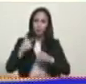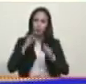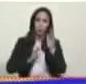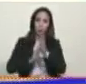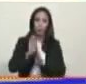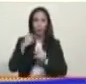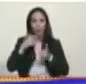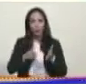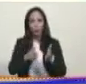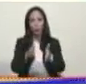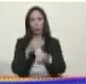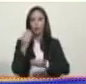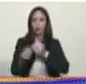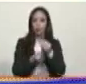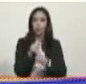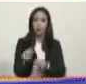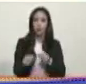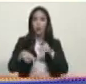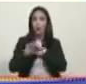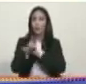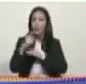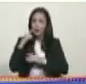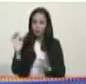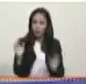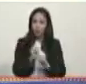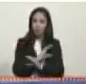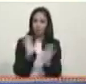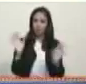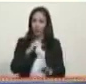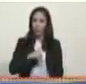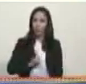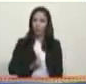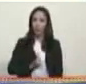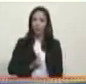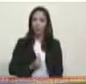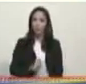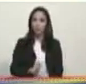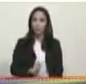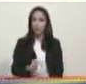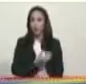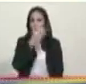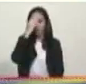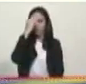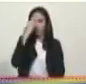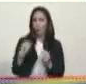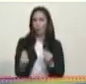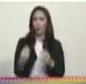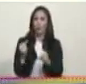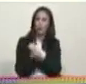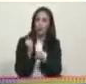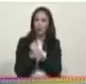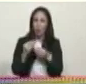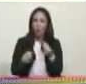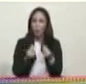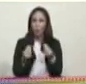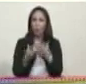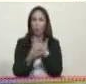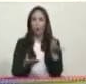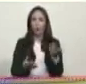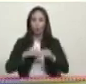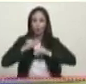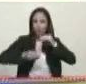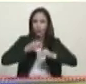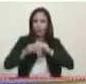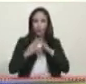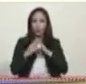Este es el camino. Venezuela tiene cómo. Sabemos hacer nuestro trabajo. Y